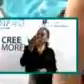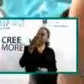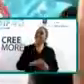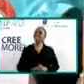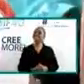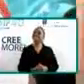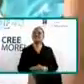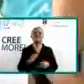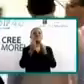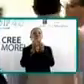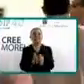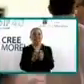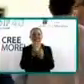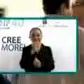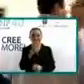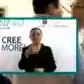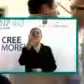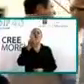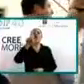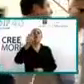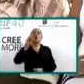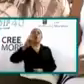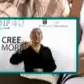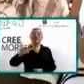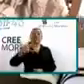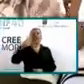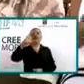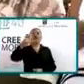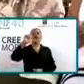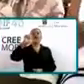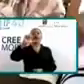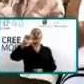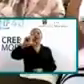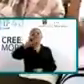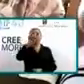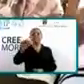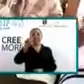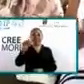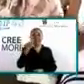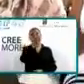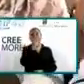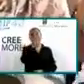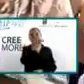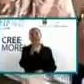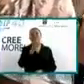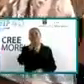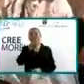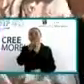Está Gloria Calzada, también una gran comunicadora.